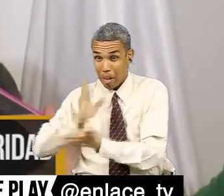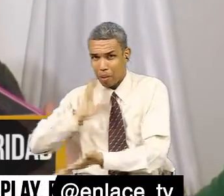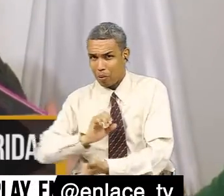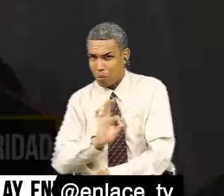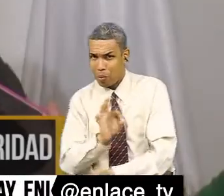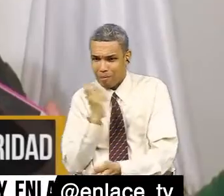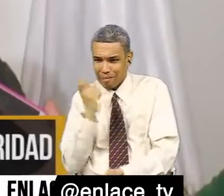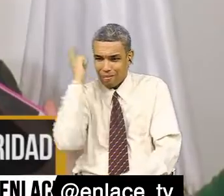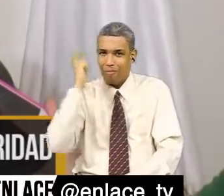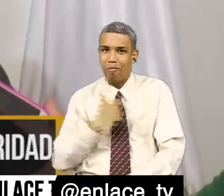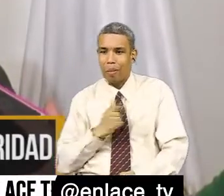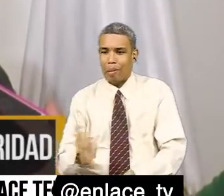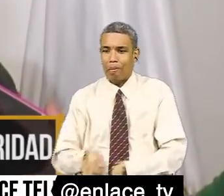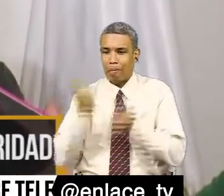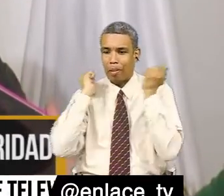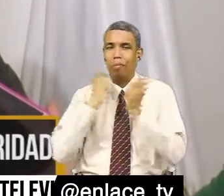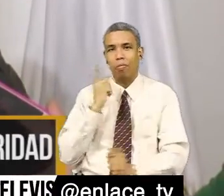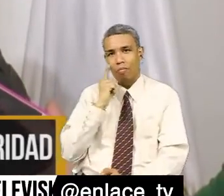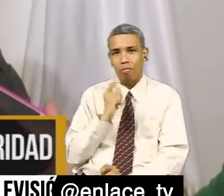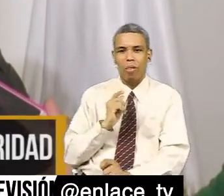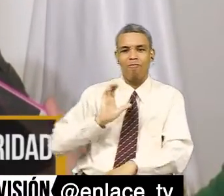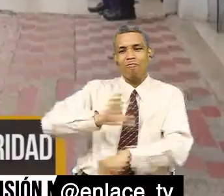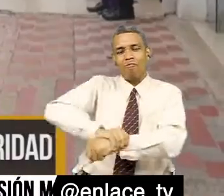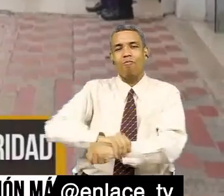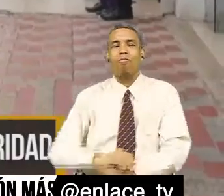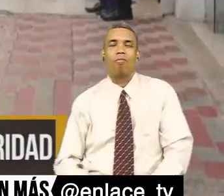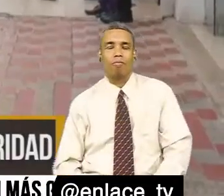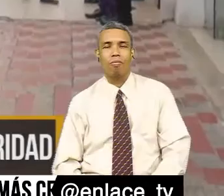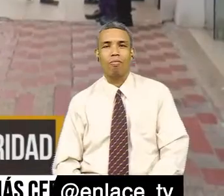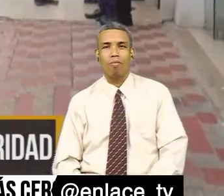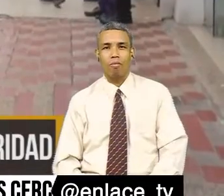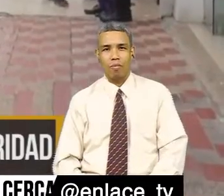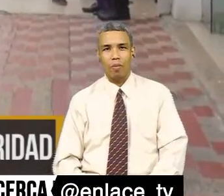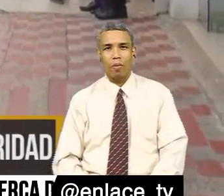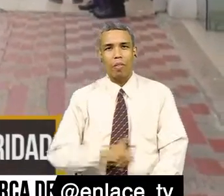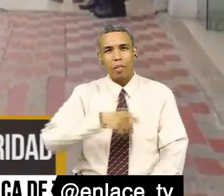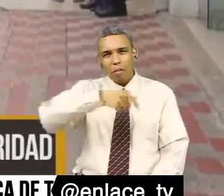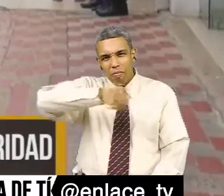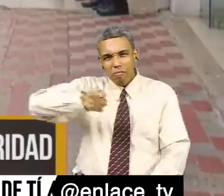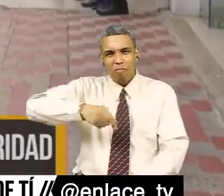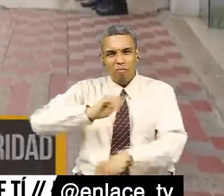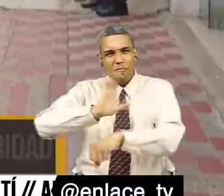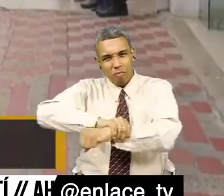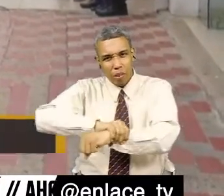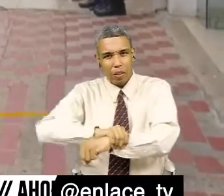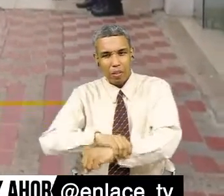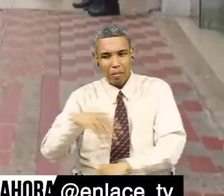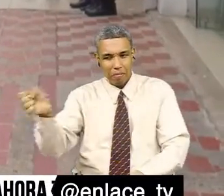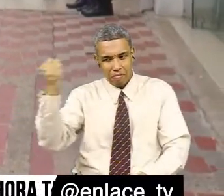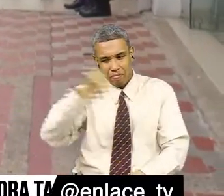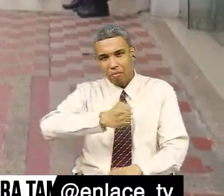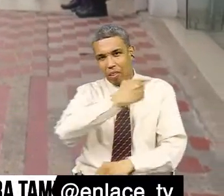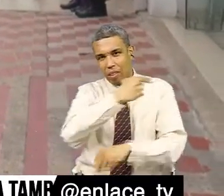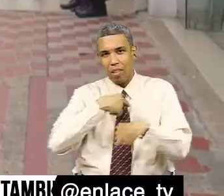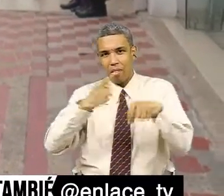al establecimiento comercial, una venta de ropa en sí como tal. Las personas capturadas fueron llevadas a la estación de policía de Barranca